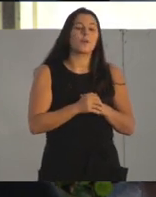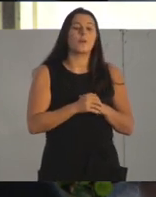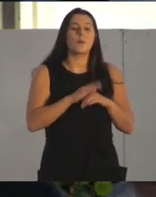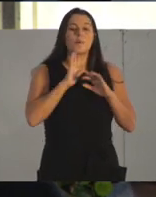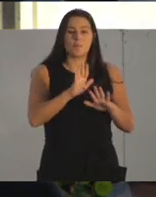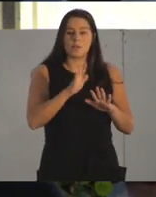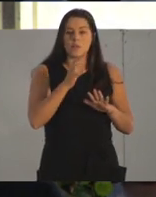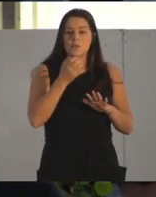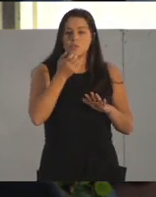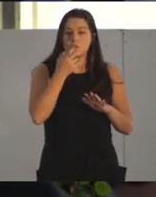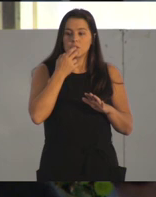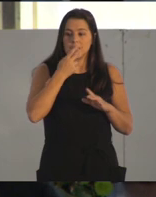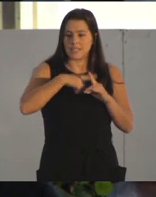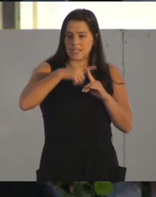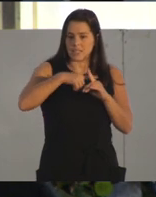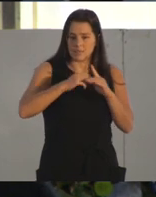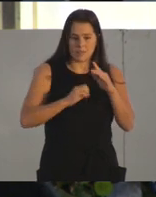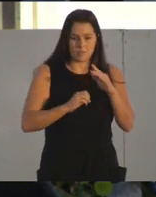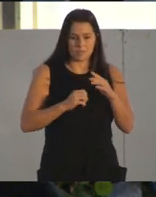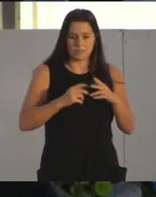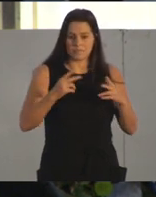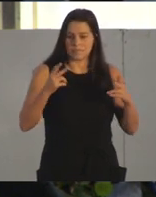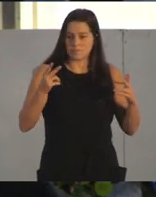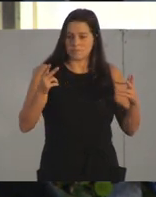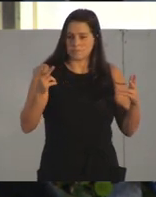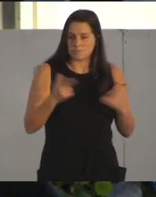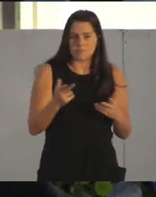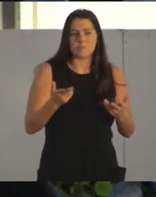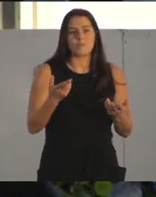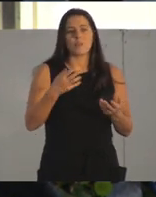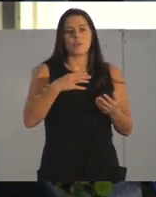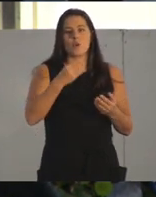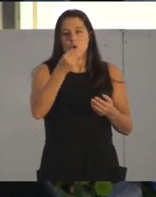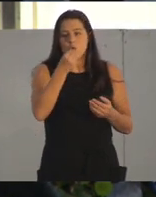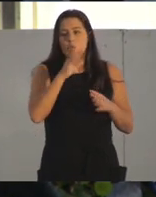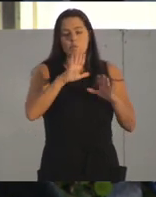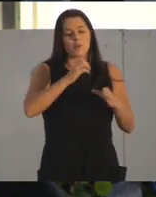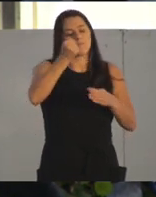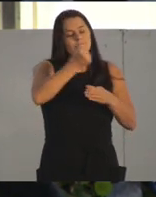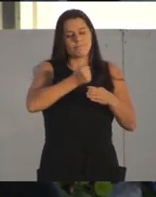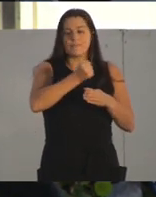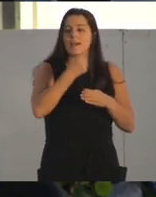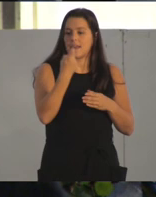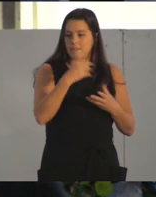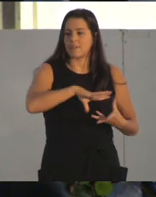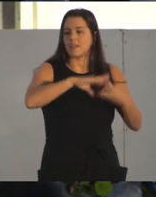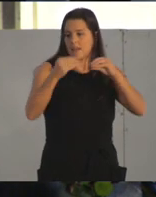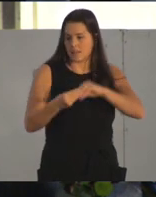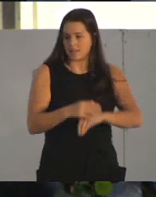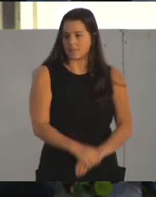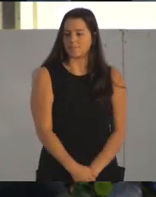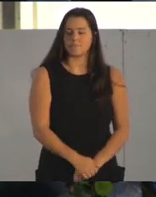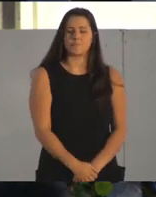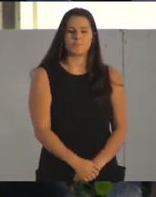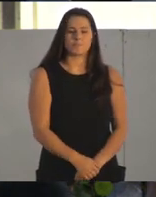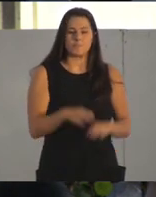acusado, nuestros usuarios ya comen esos alimentos, pero los comen texturizados. ¿Vale?